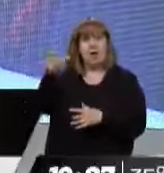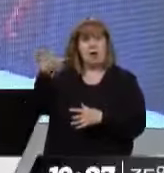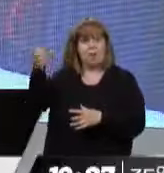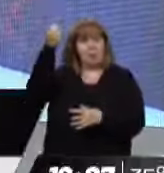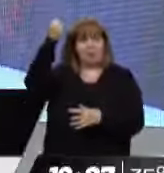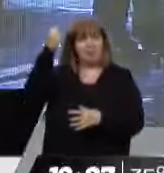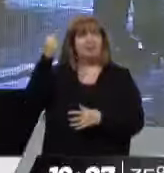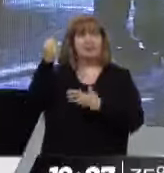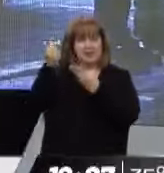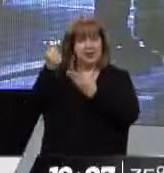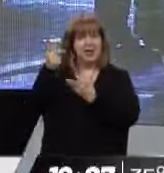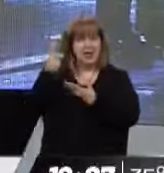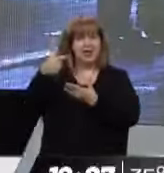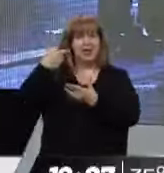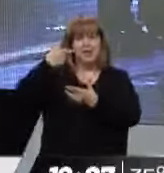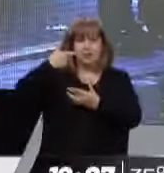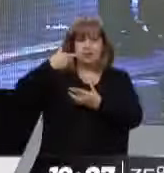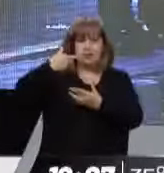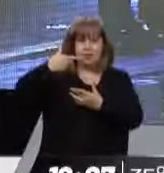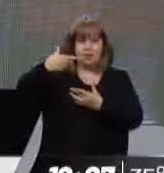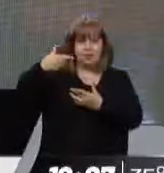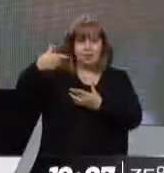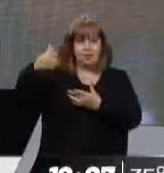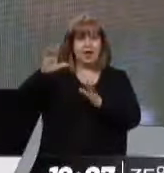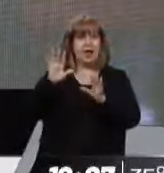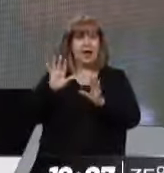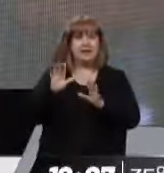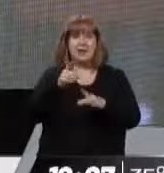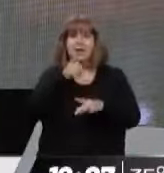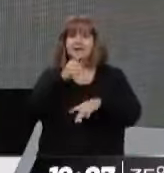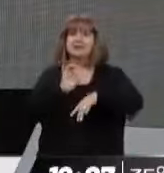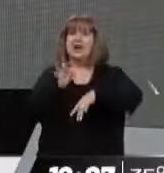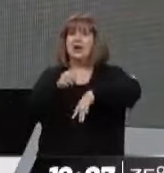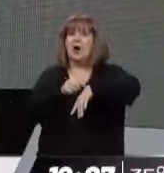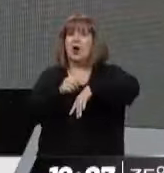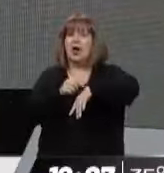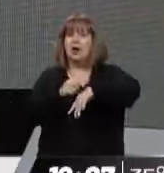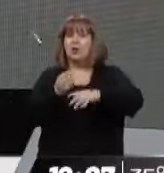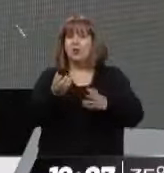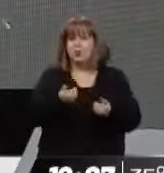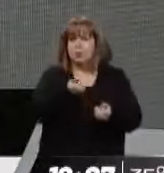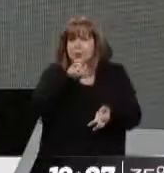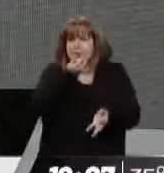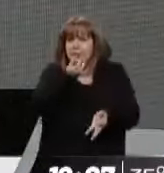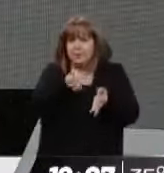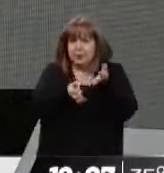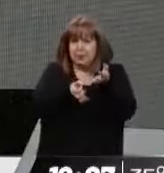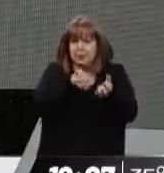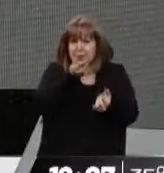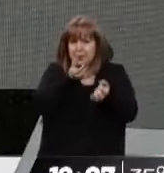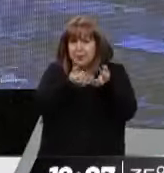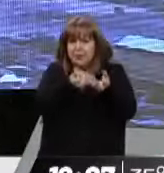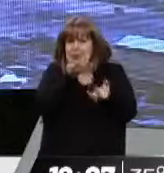puede definir en qué momento comenzaron las llamas y quizás, según entiende la fiscalía, también determinar cuál fue el causante